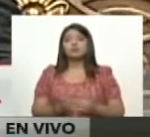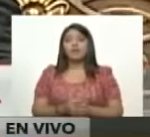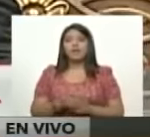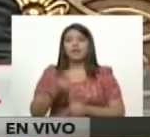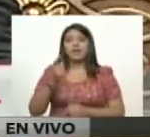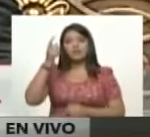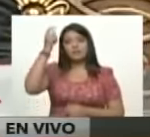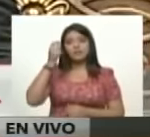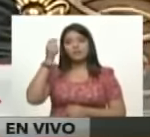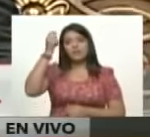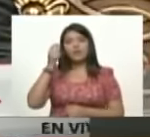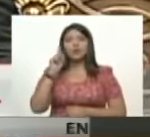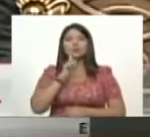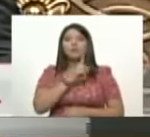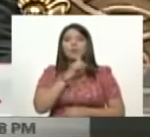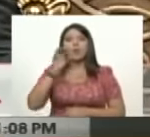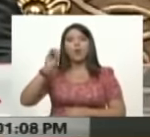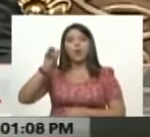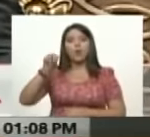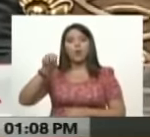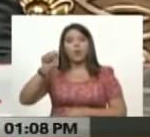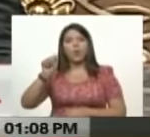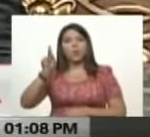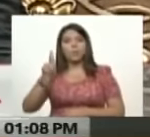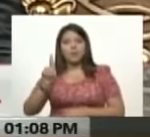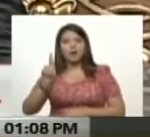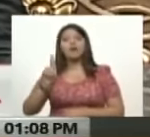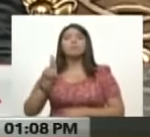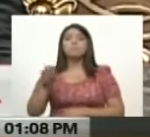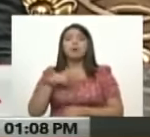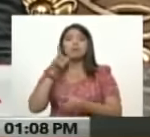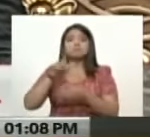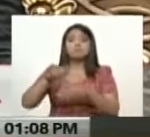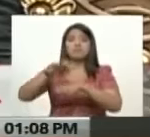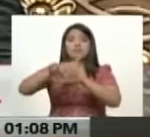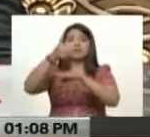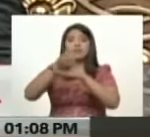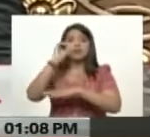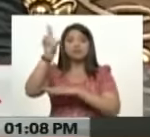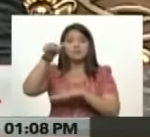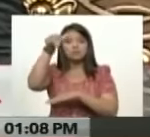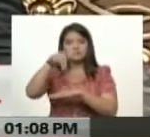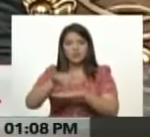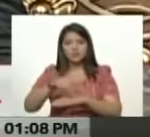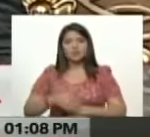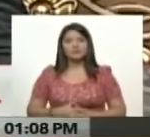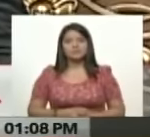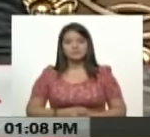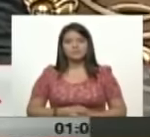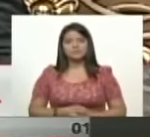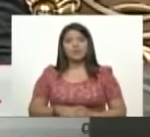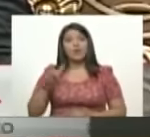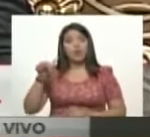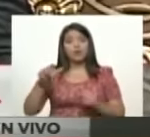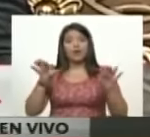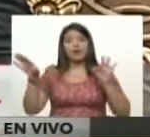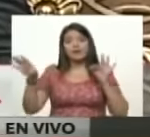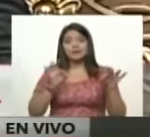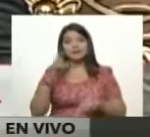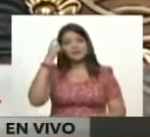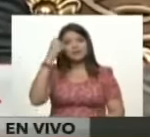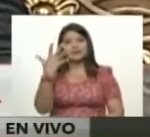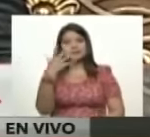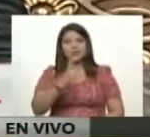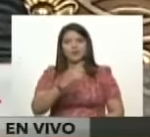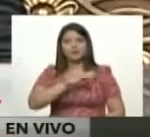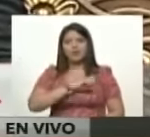diputado Omar Barbosa para integrar la Junta Directiva de la Asamblea Nacional, a elegirse el día de hoy, 5 de enero del